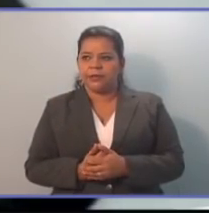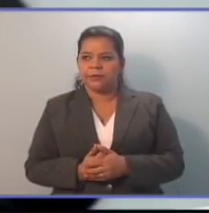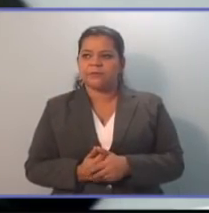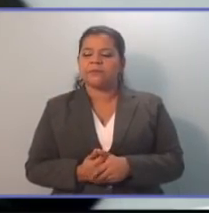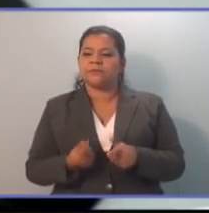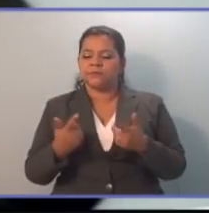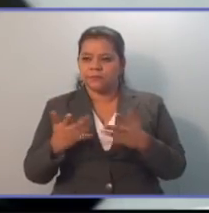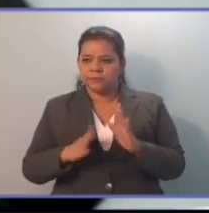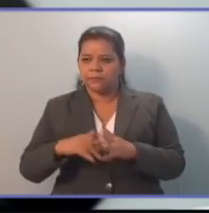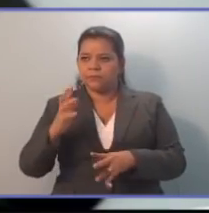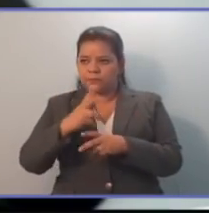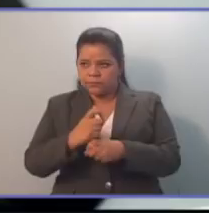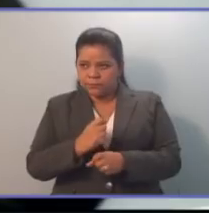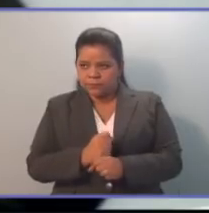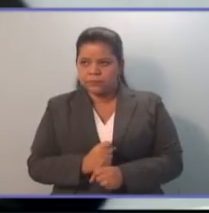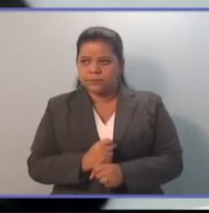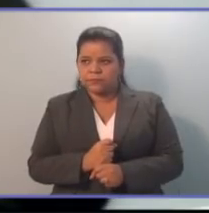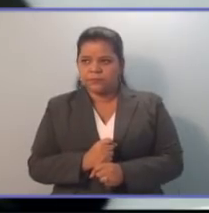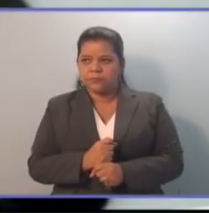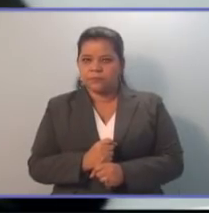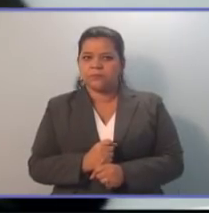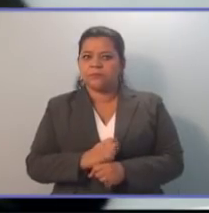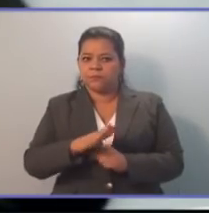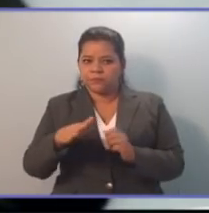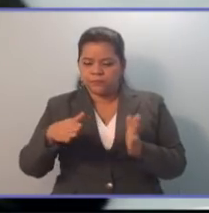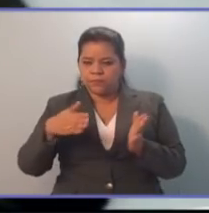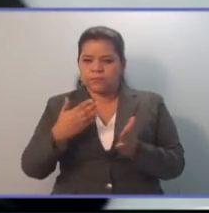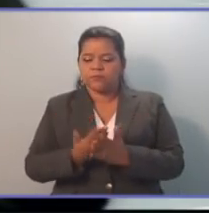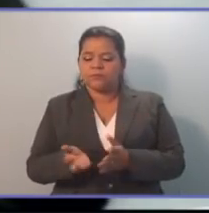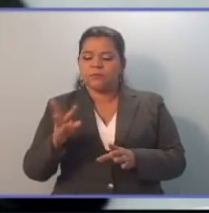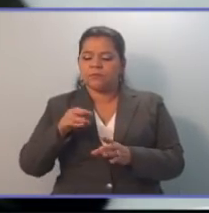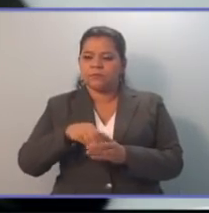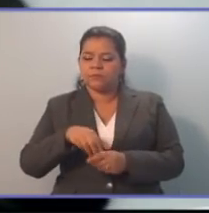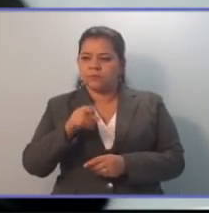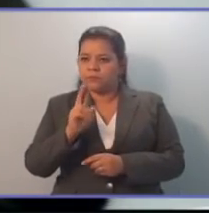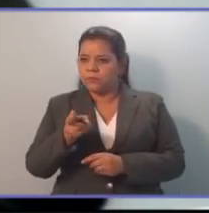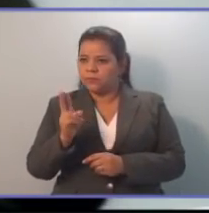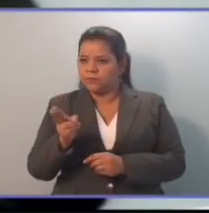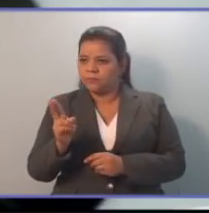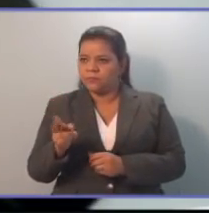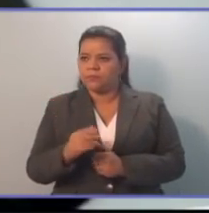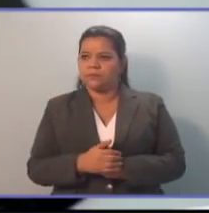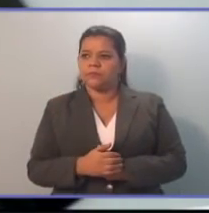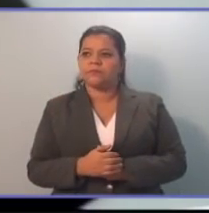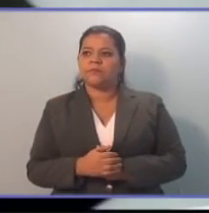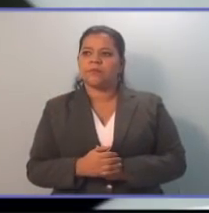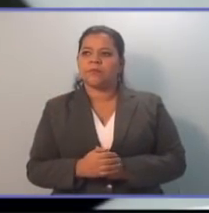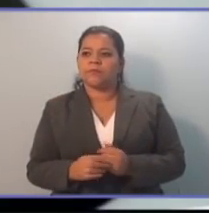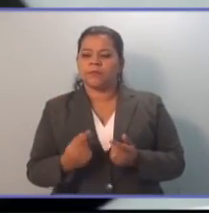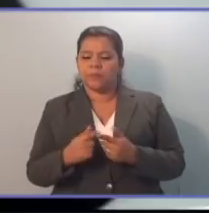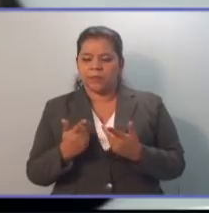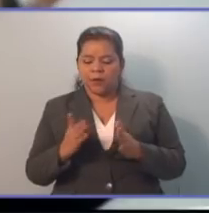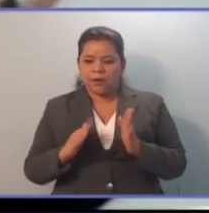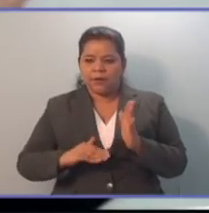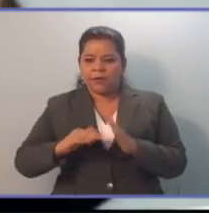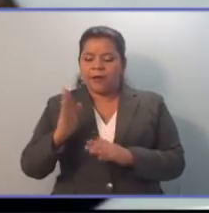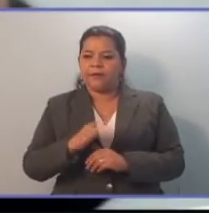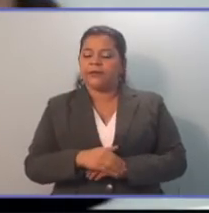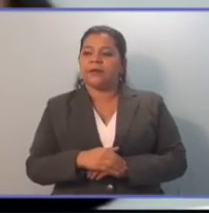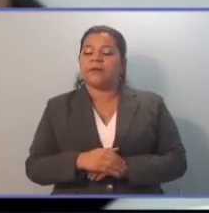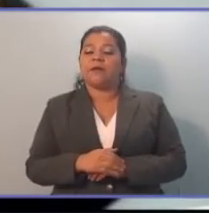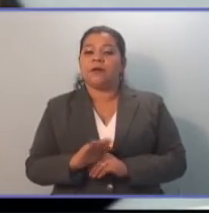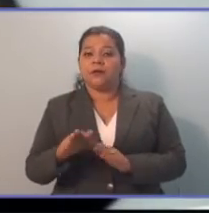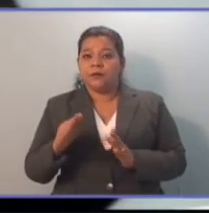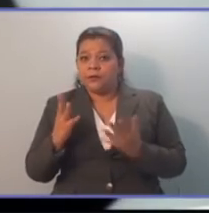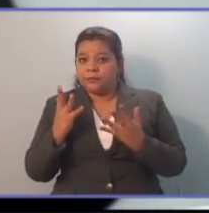para todo lo que acontece en el interior de la misma. Así es que por mí, encantada. Aparte de eso,